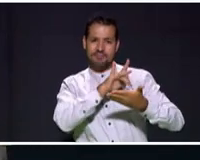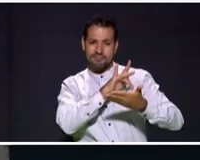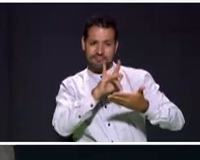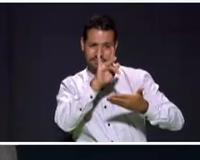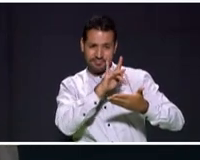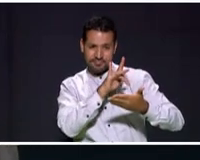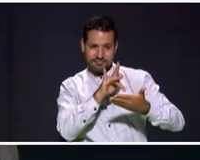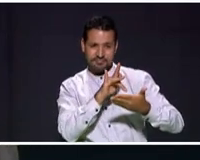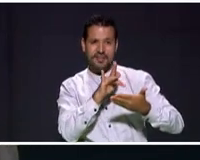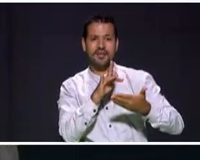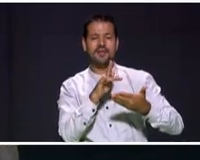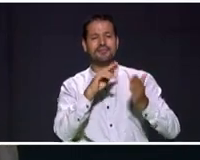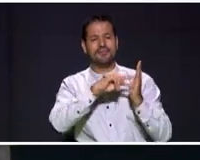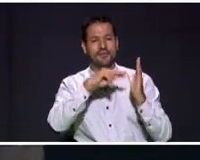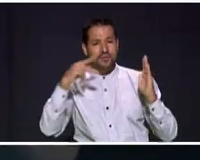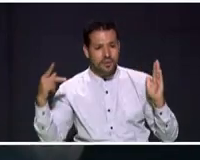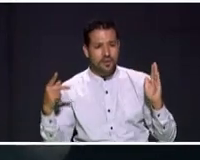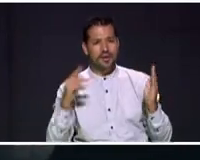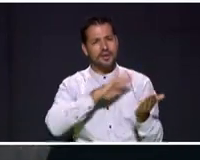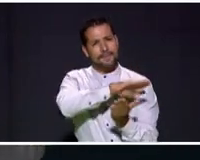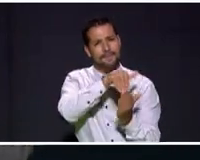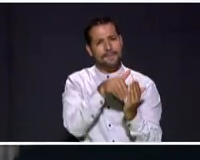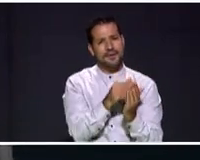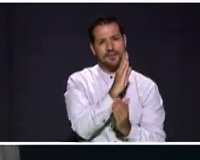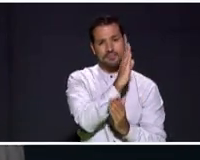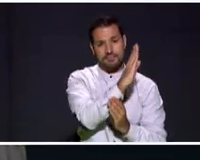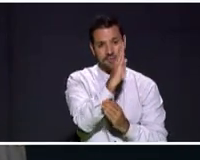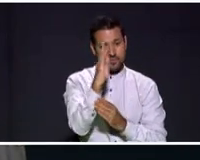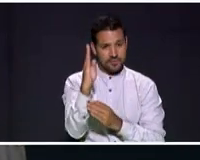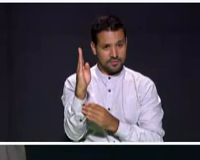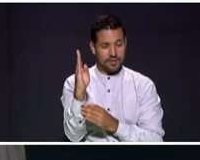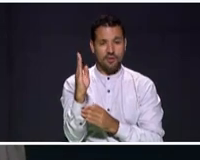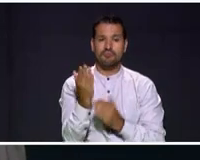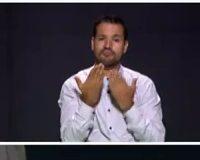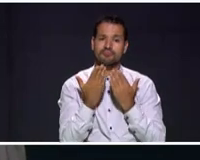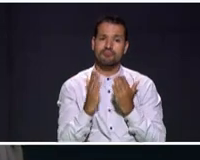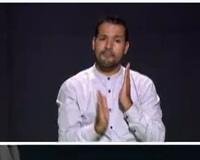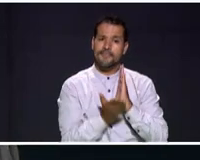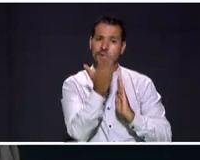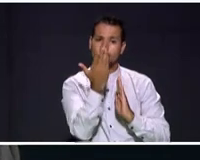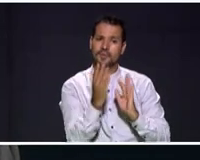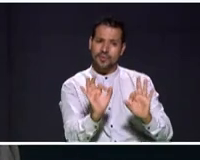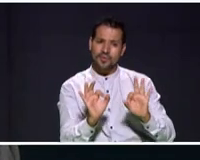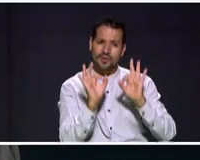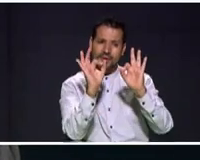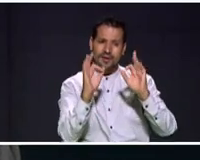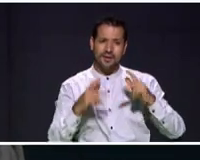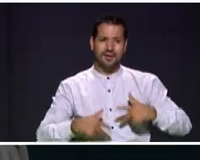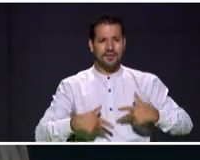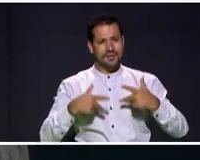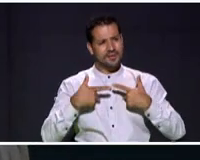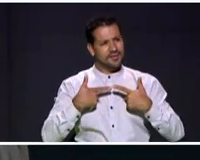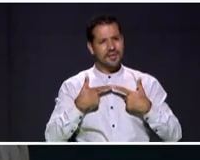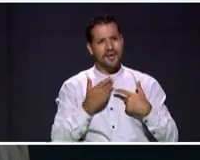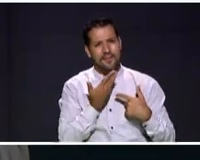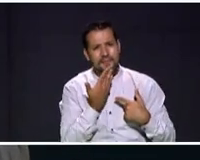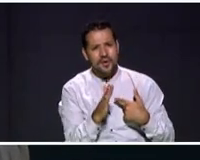en las parques bibliotecas adicionalmente el mejoramiento de la calidad de la vida de los docentes y